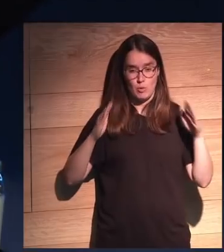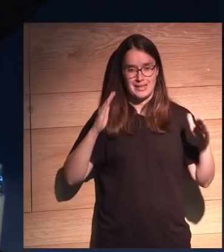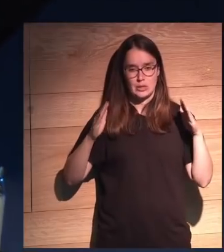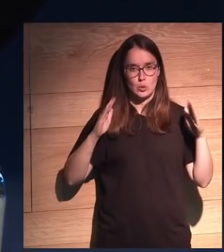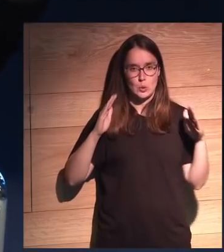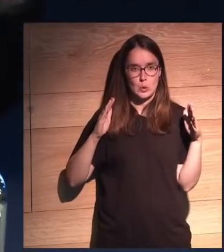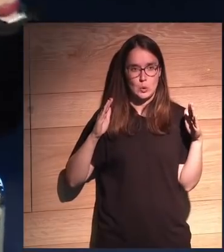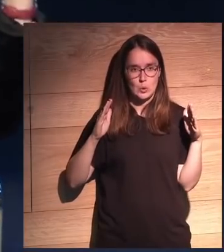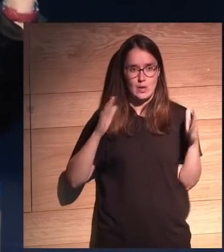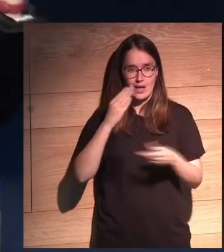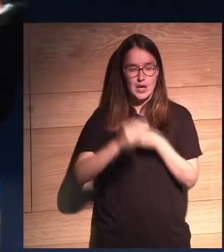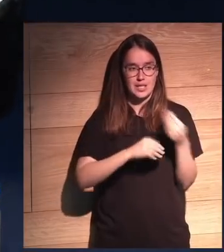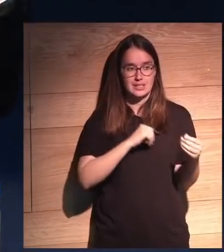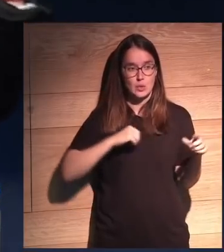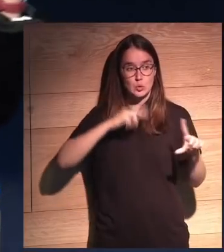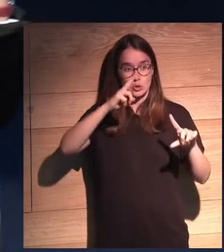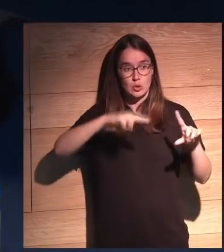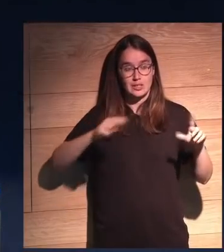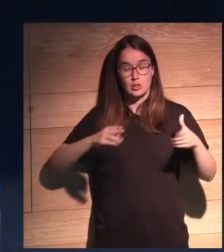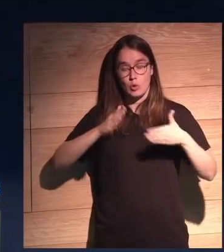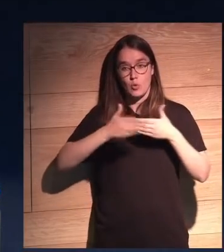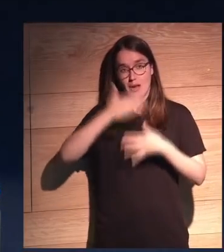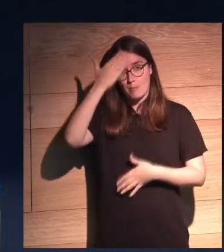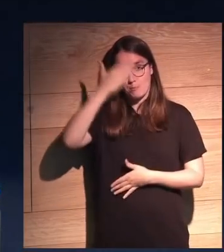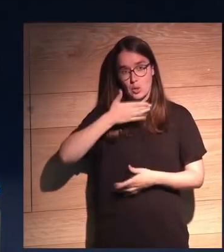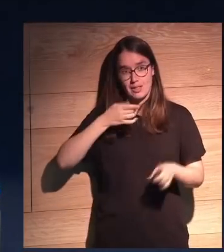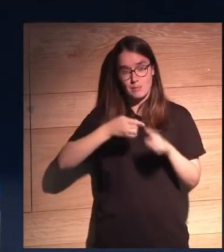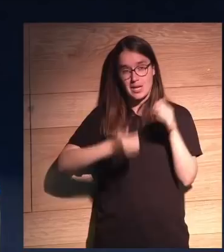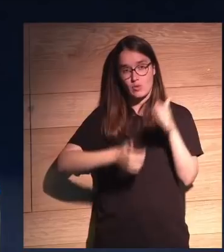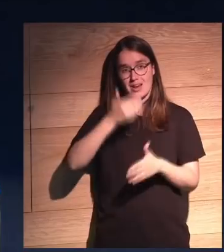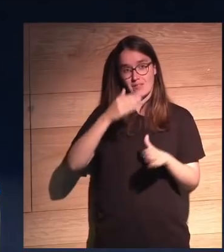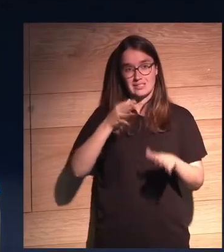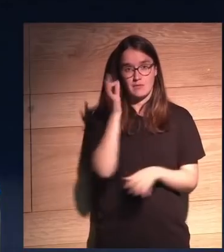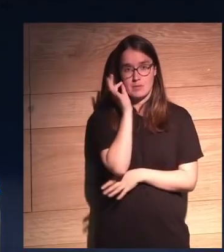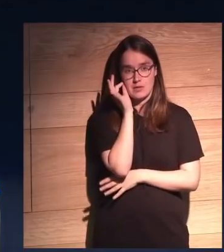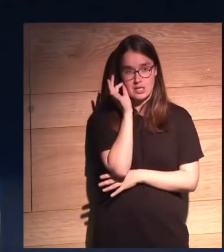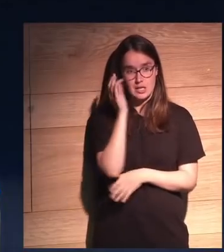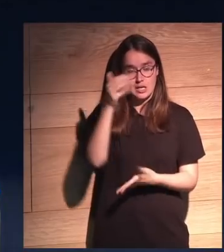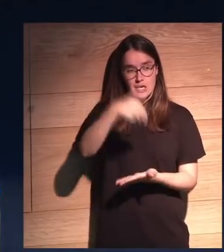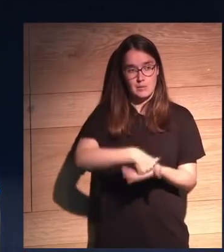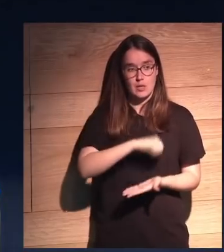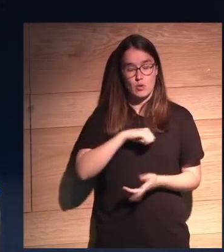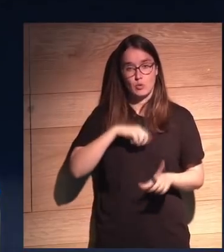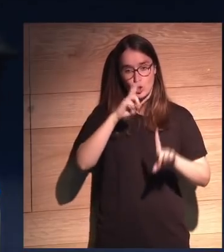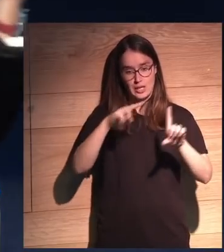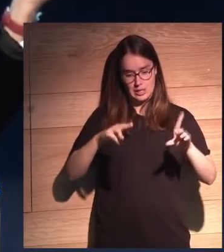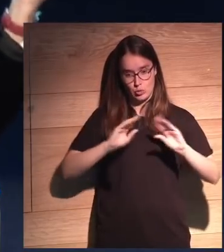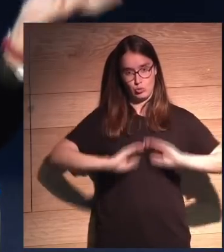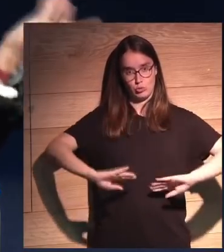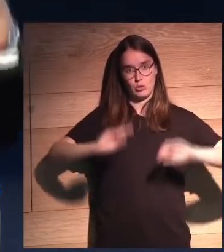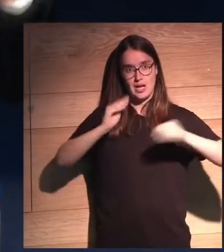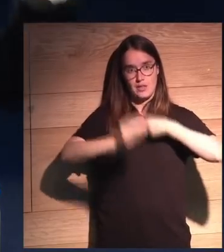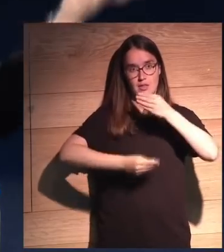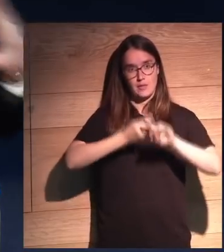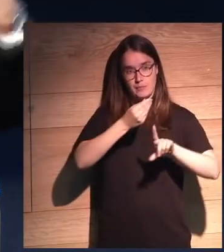determinado, hace este autorretrato como una portada para una revista femenina que le piden un autorretrato suyo, y